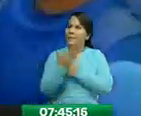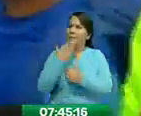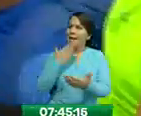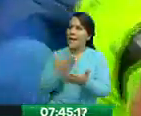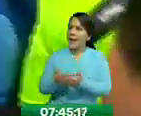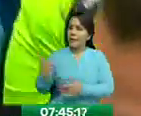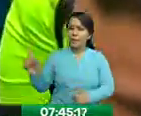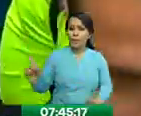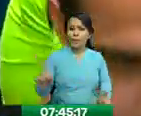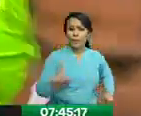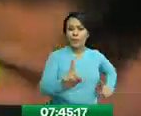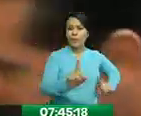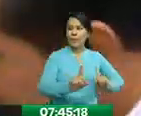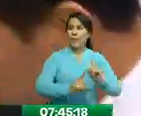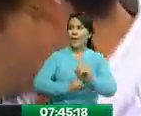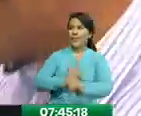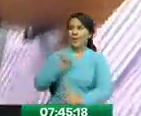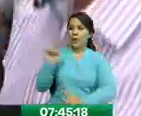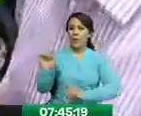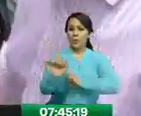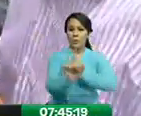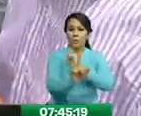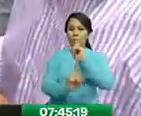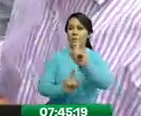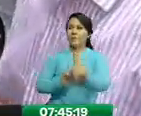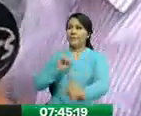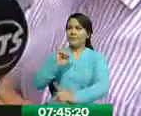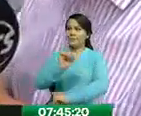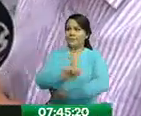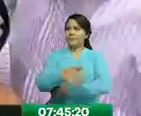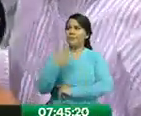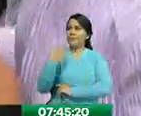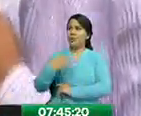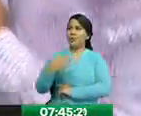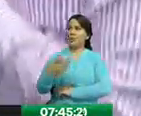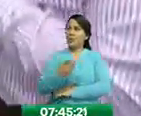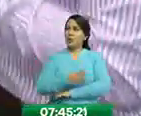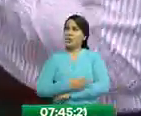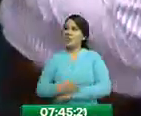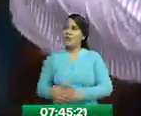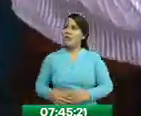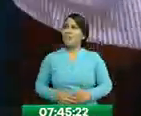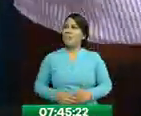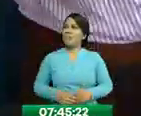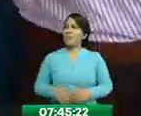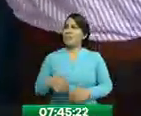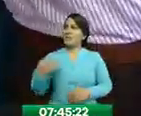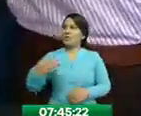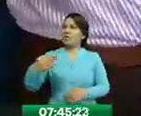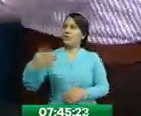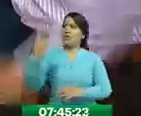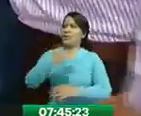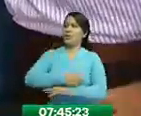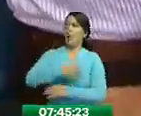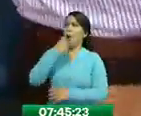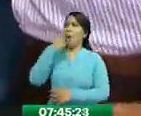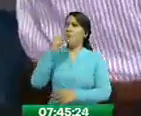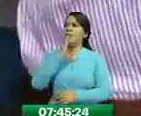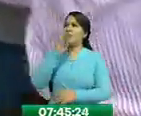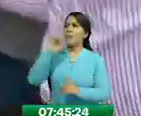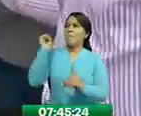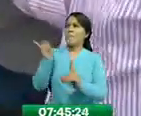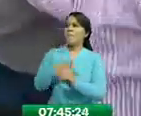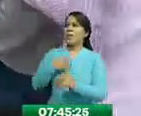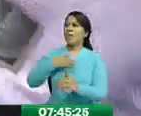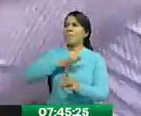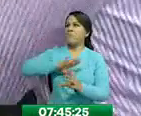gracias, caballeros. Ahí está, amiga. A ver. Hey. Hombres quieren subir primero. Pero usted